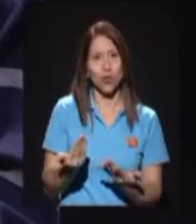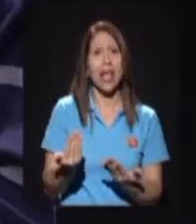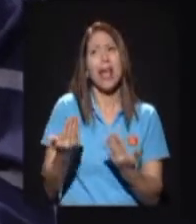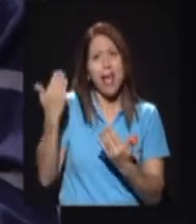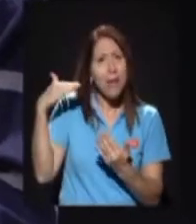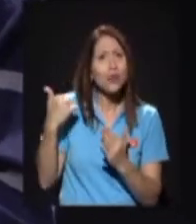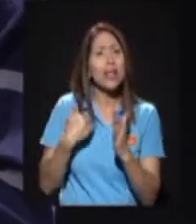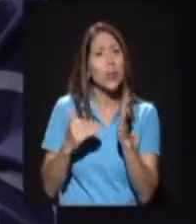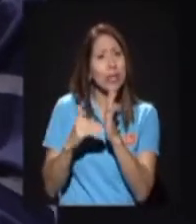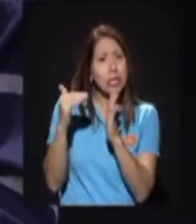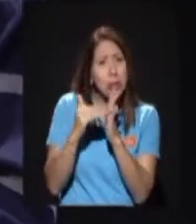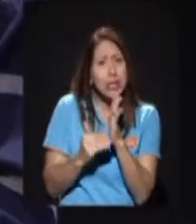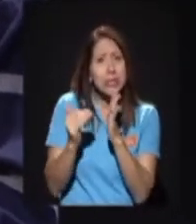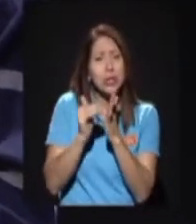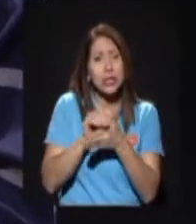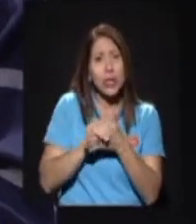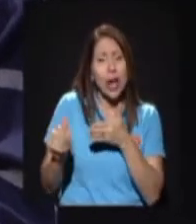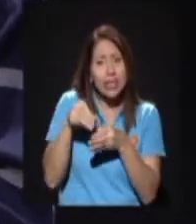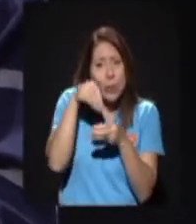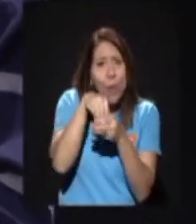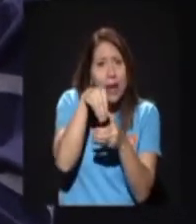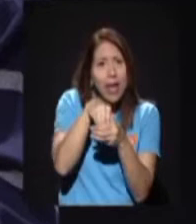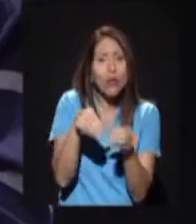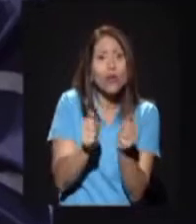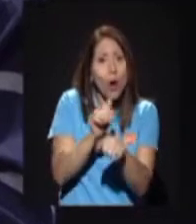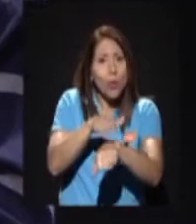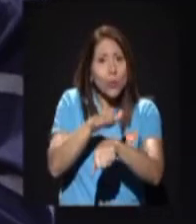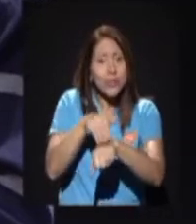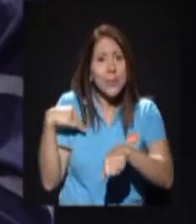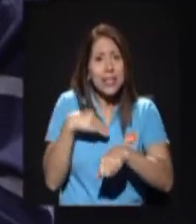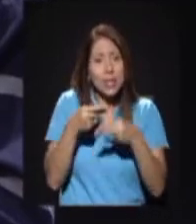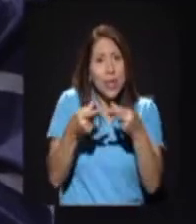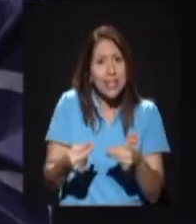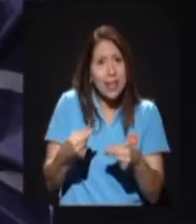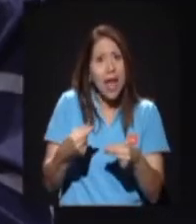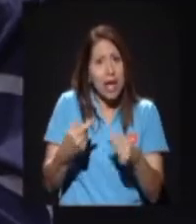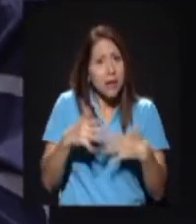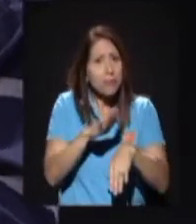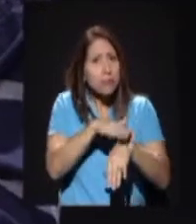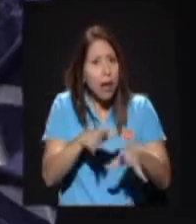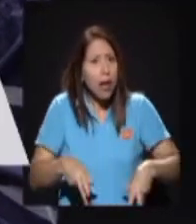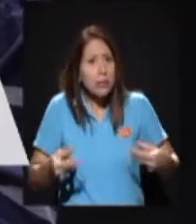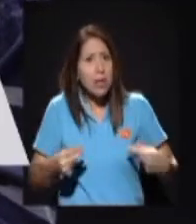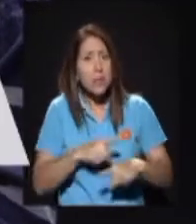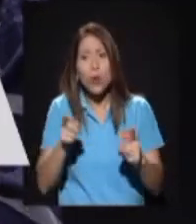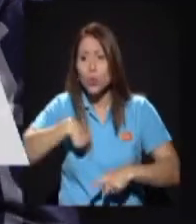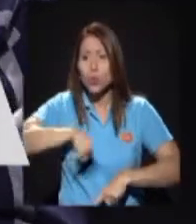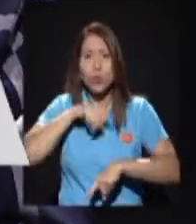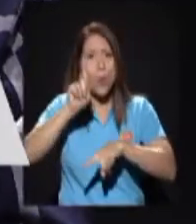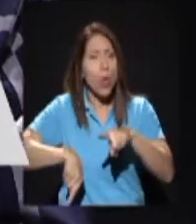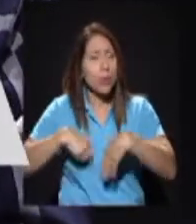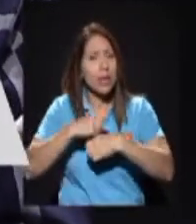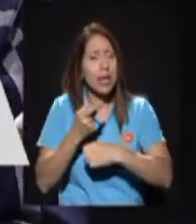de dólares guardados con autorización del Ministerio de Hacienda para gastarse y no somos capaces de hacer estas